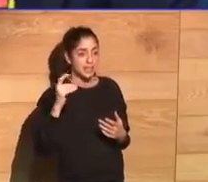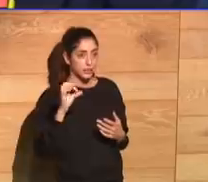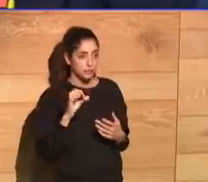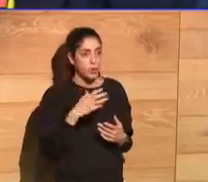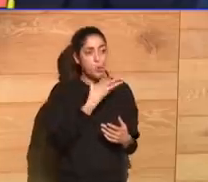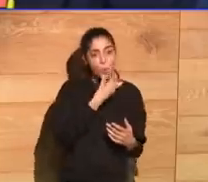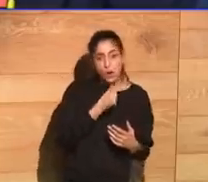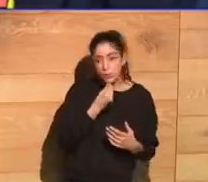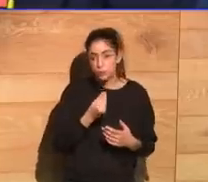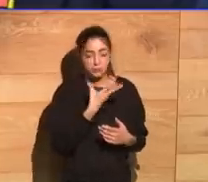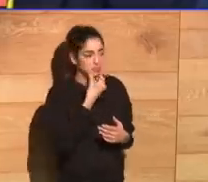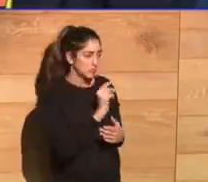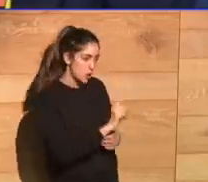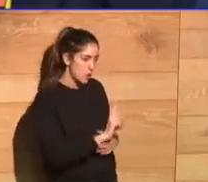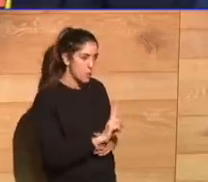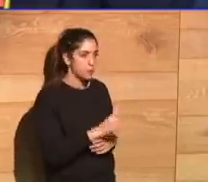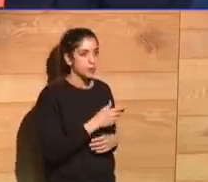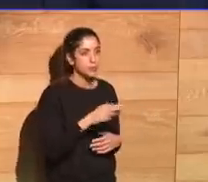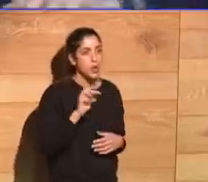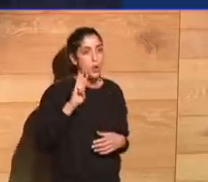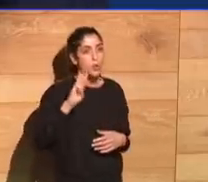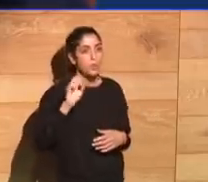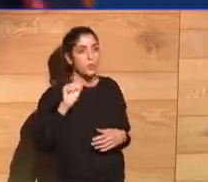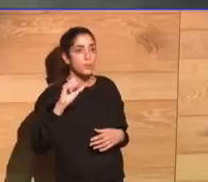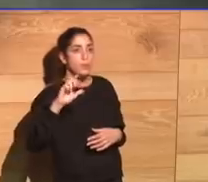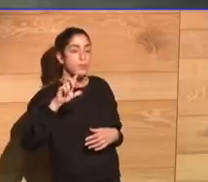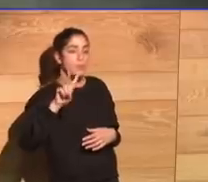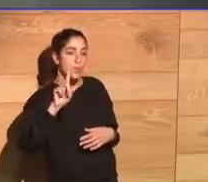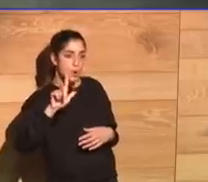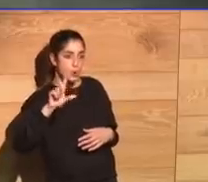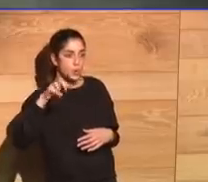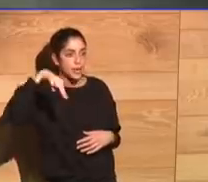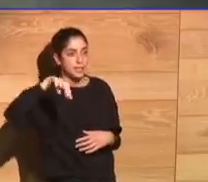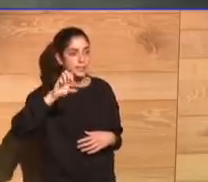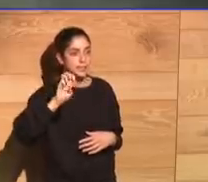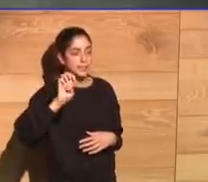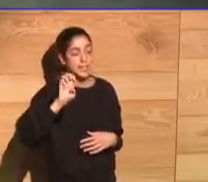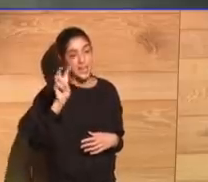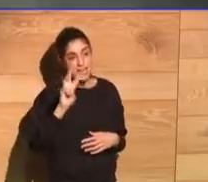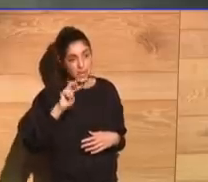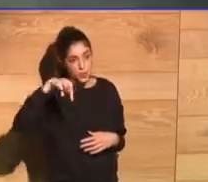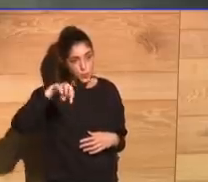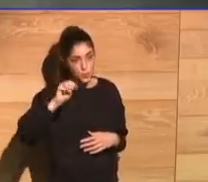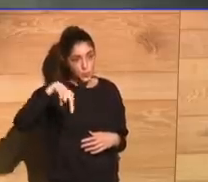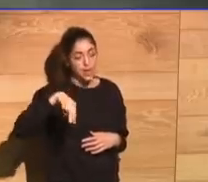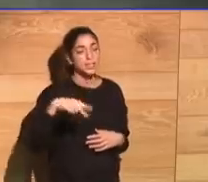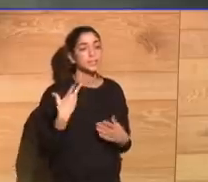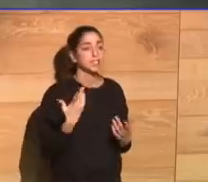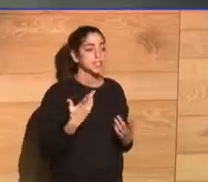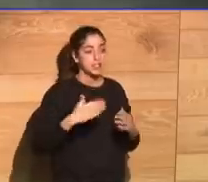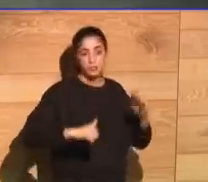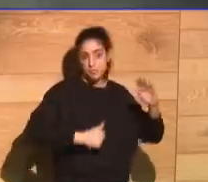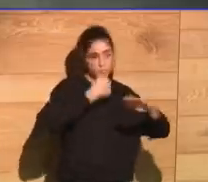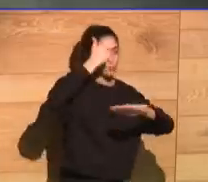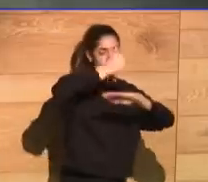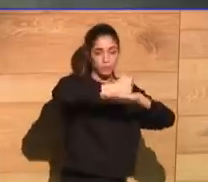que es más guapo, mucho más guapo Robert Redford. No le da Paul Newman es guapísimo, ¿eh? No, Paul Newman está por encima de todo. No, pero. Pero Paul Newman, o sea, Robert Redford... Paul